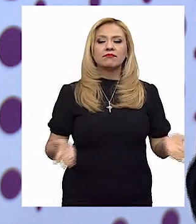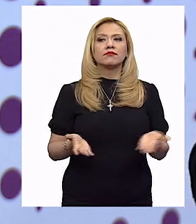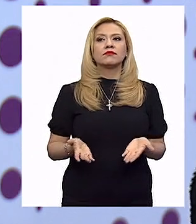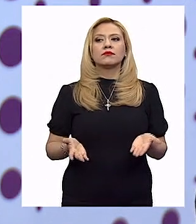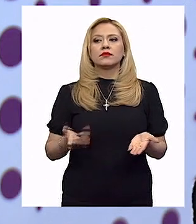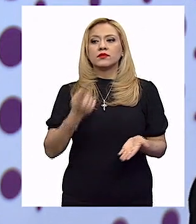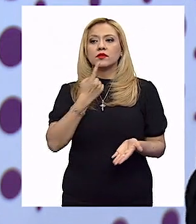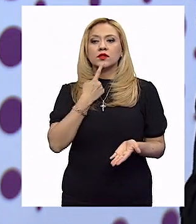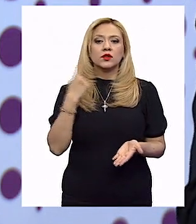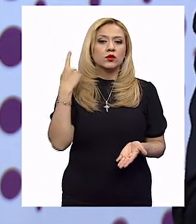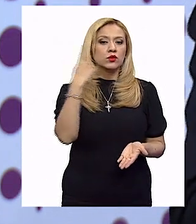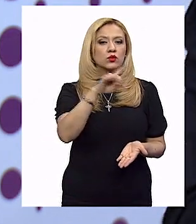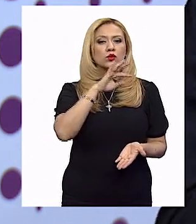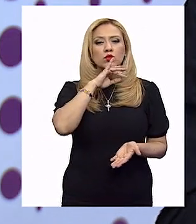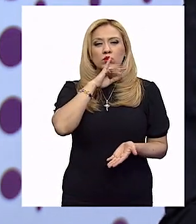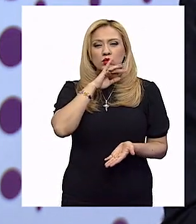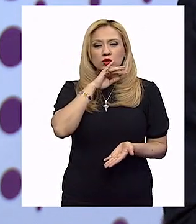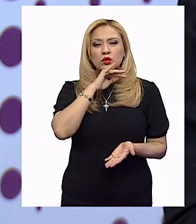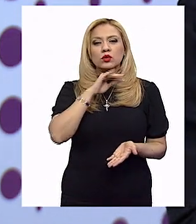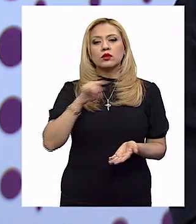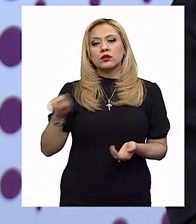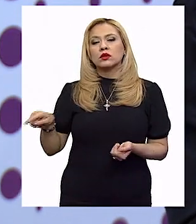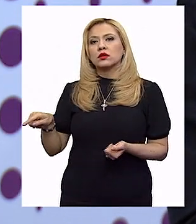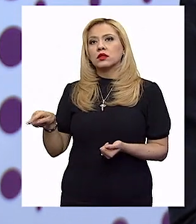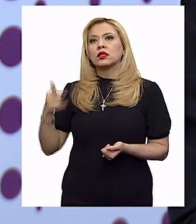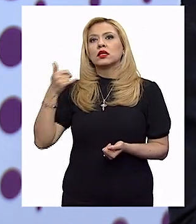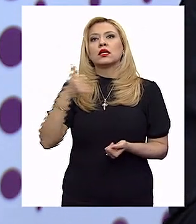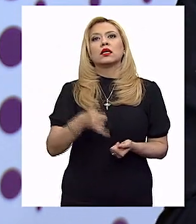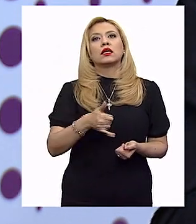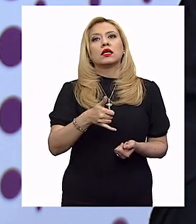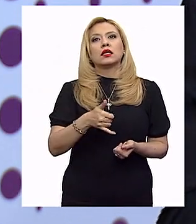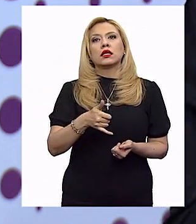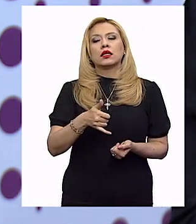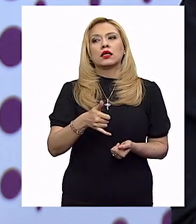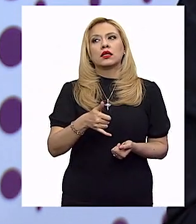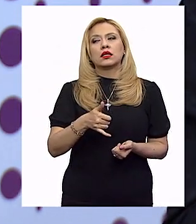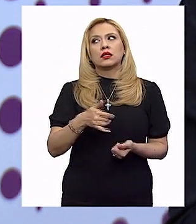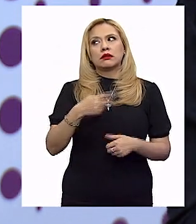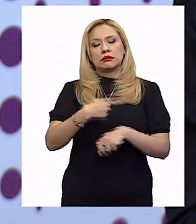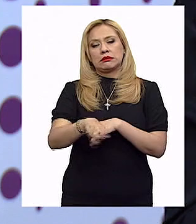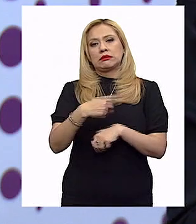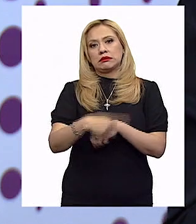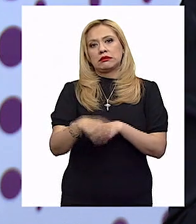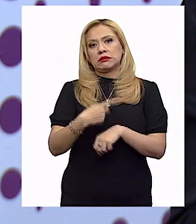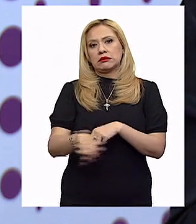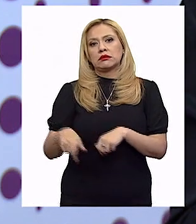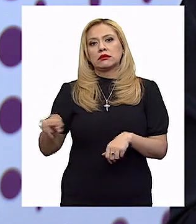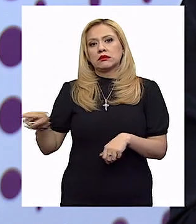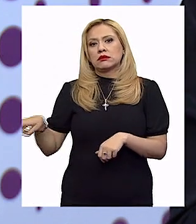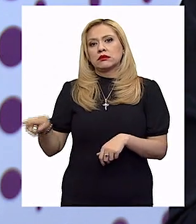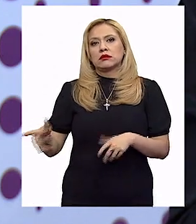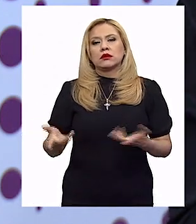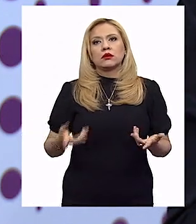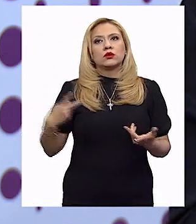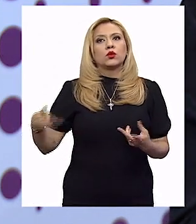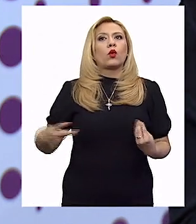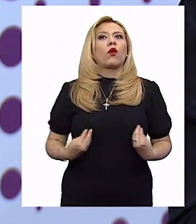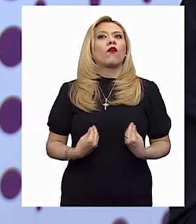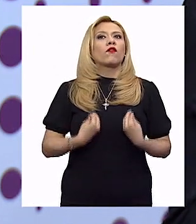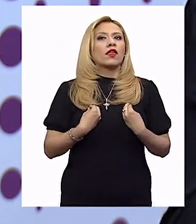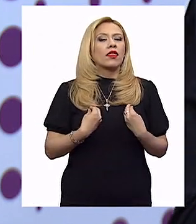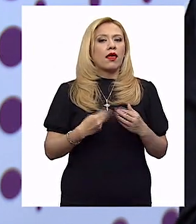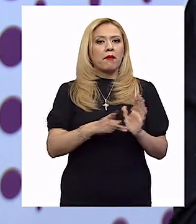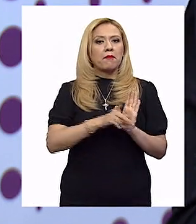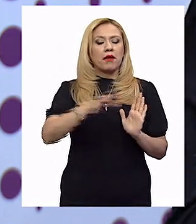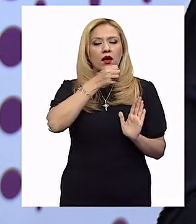que se denuncie un acto de corrupción y además esté poniendo en riesgo la integridad y la vida del